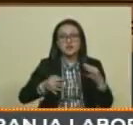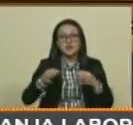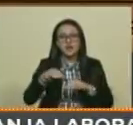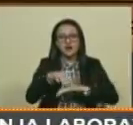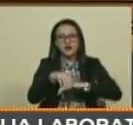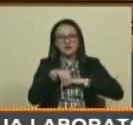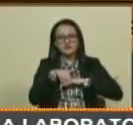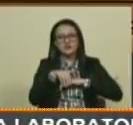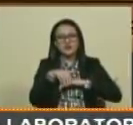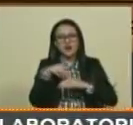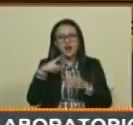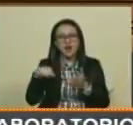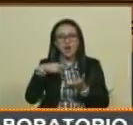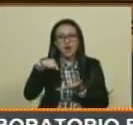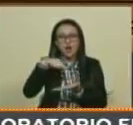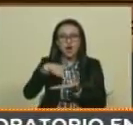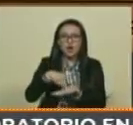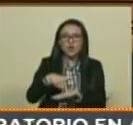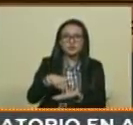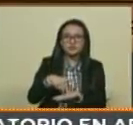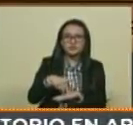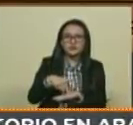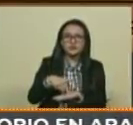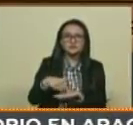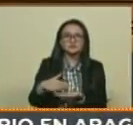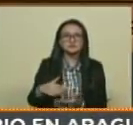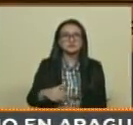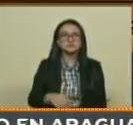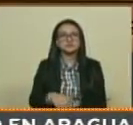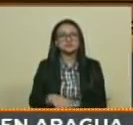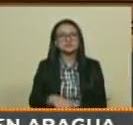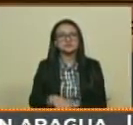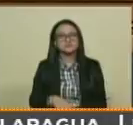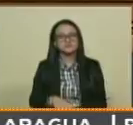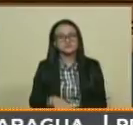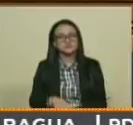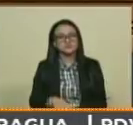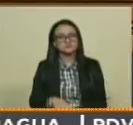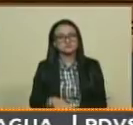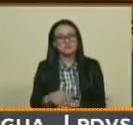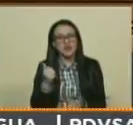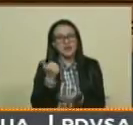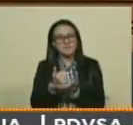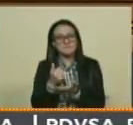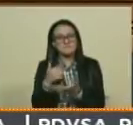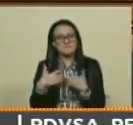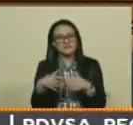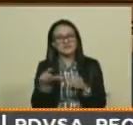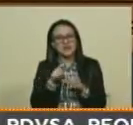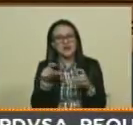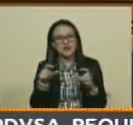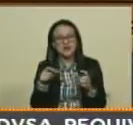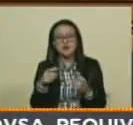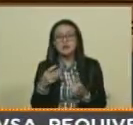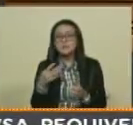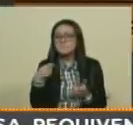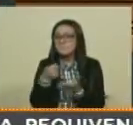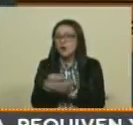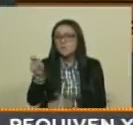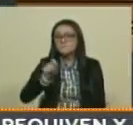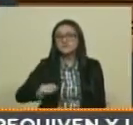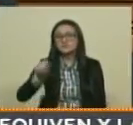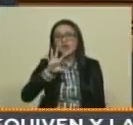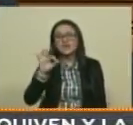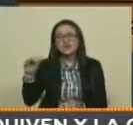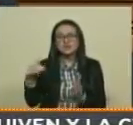Inglaterra, austríaca, JBC Energy, para pagarle mensualmente $500,000 y